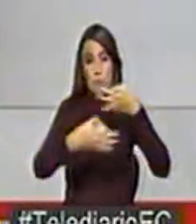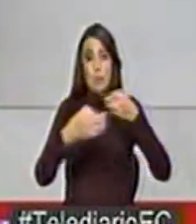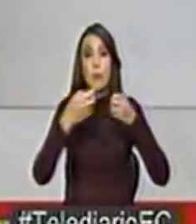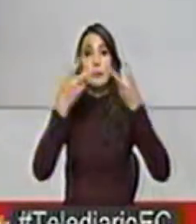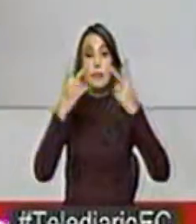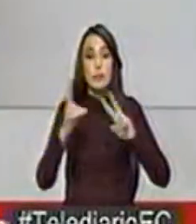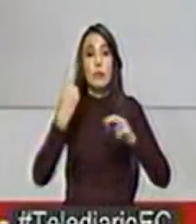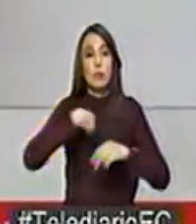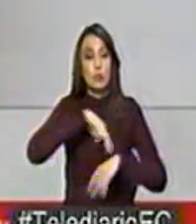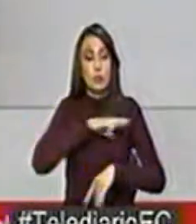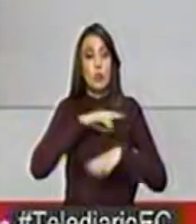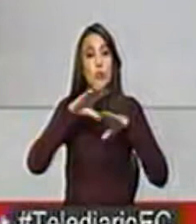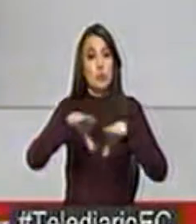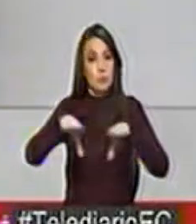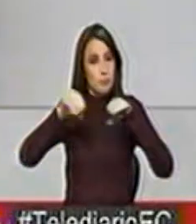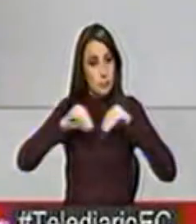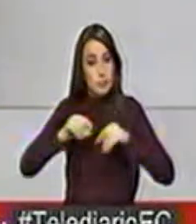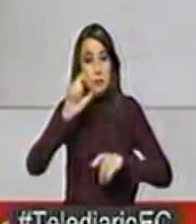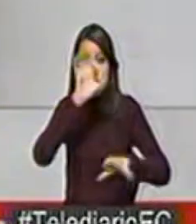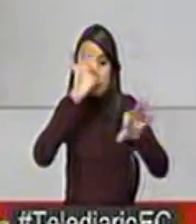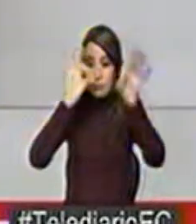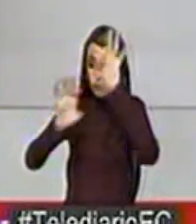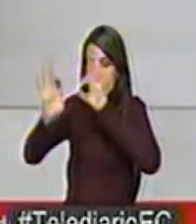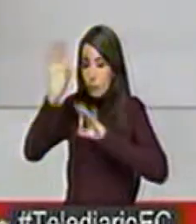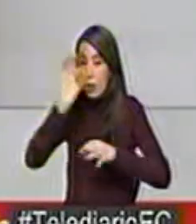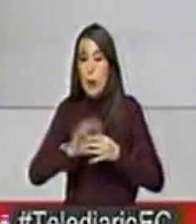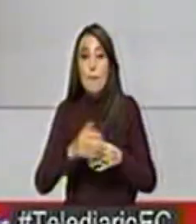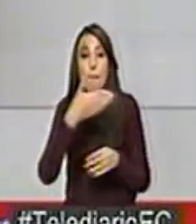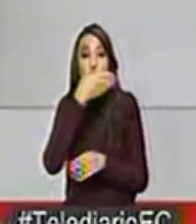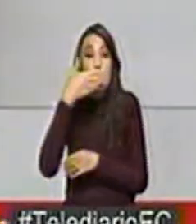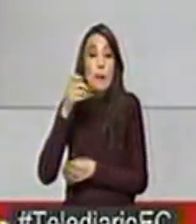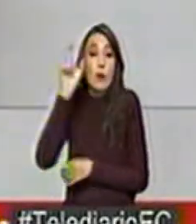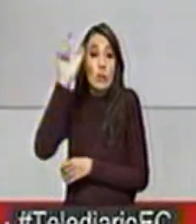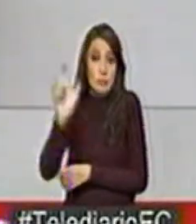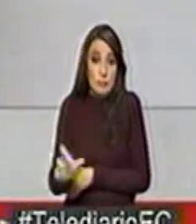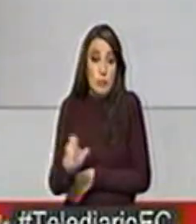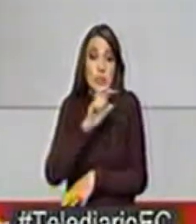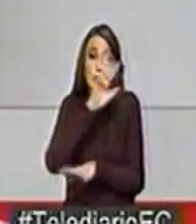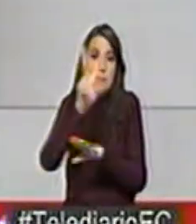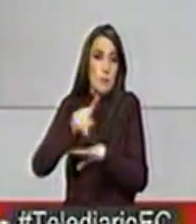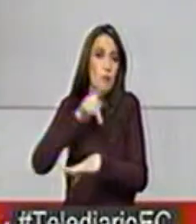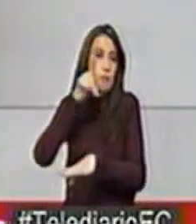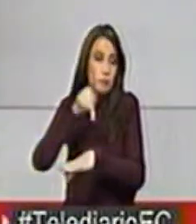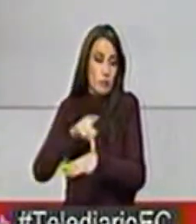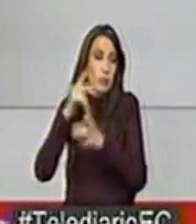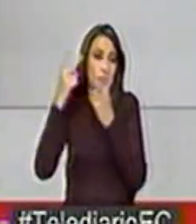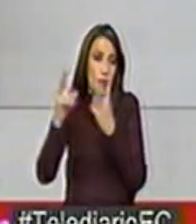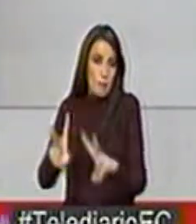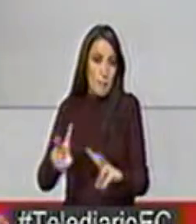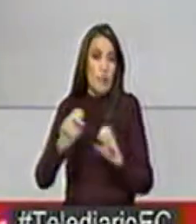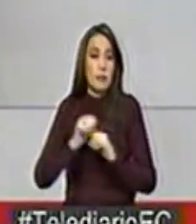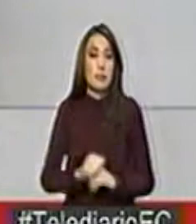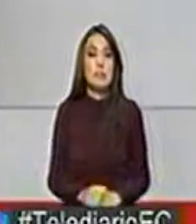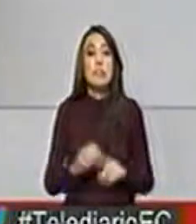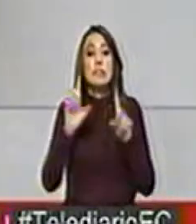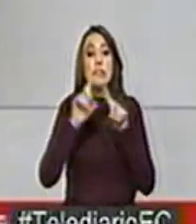nosotros tomaremos, seleccionaremos las mejores personas, los mejores jueces y profesionales de acuerdo a su accionar y de acuerdo a